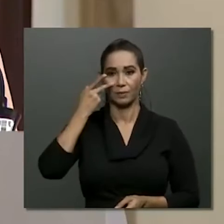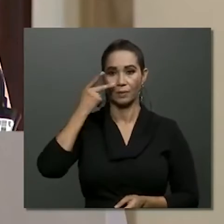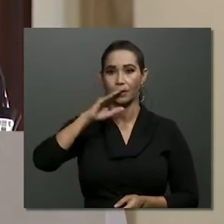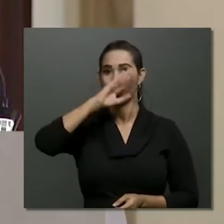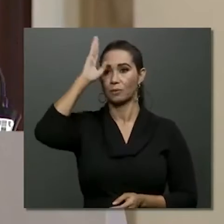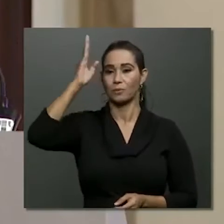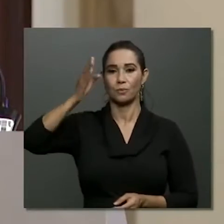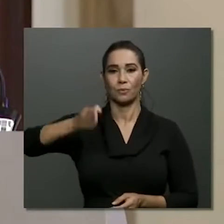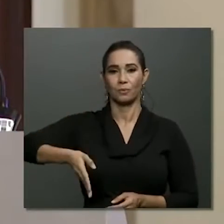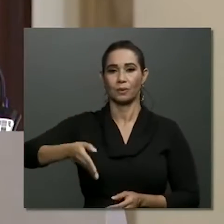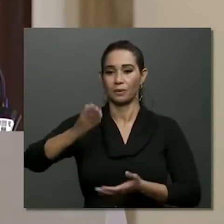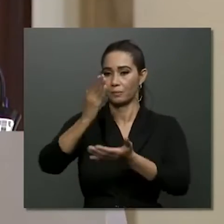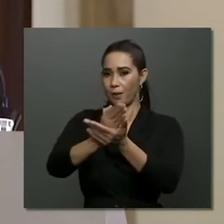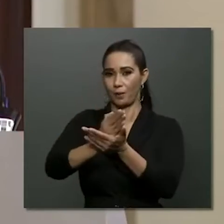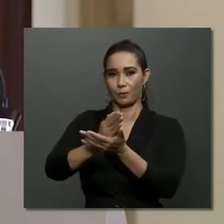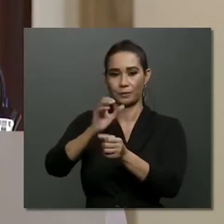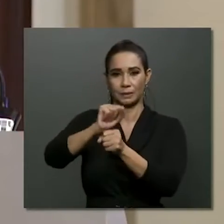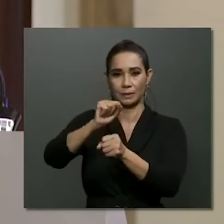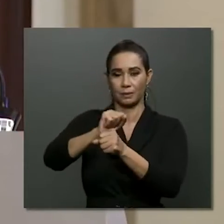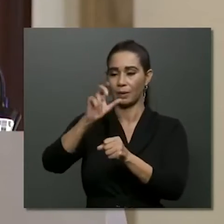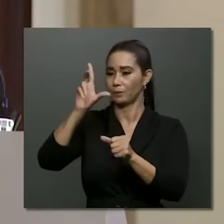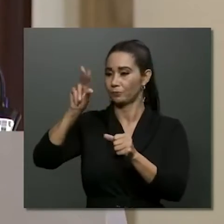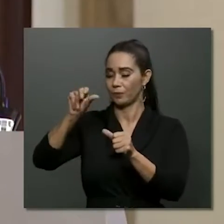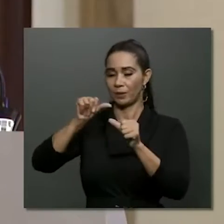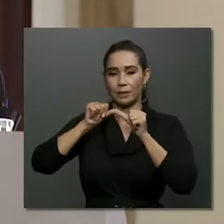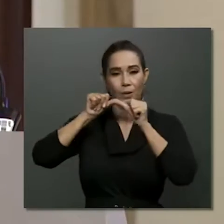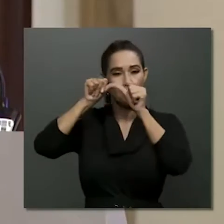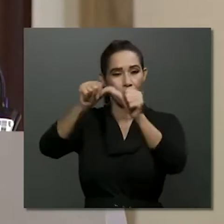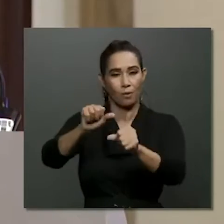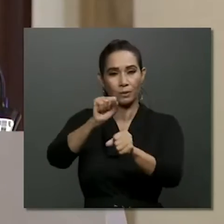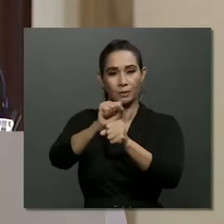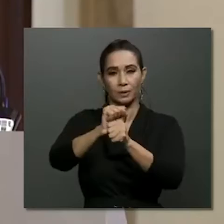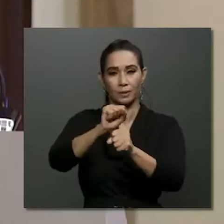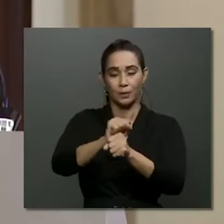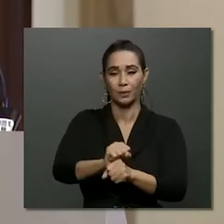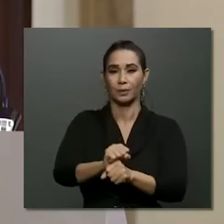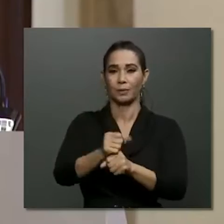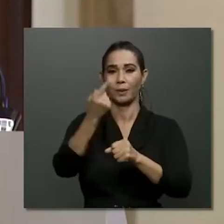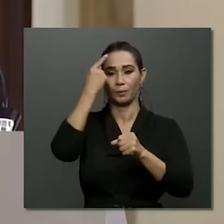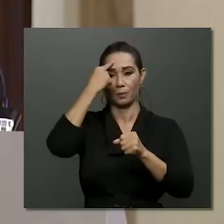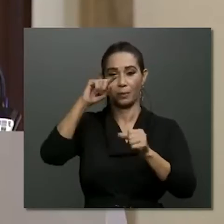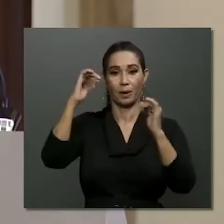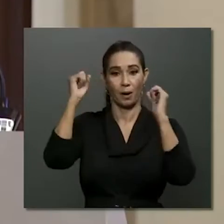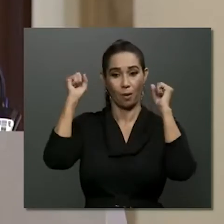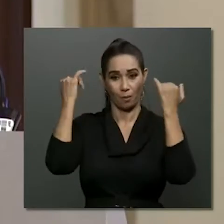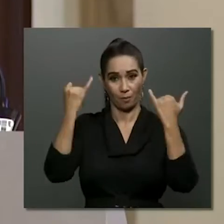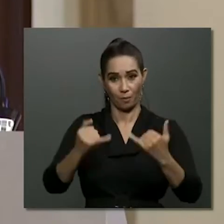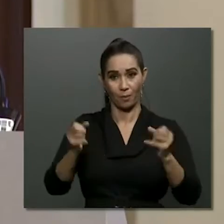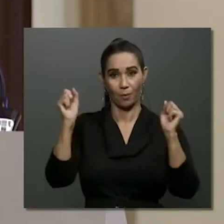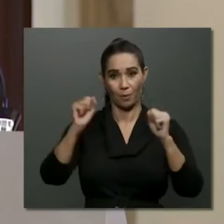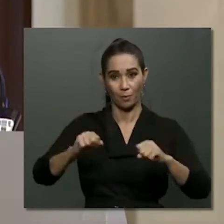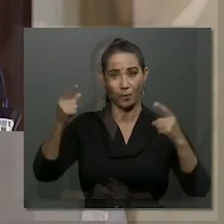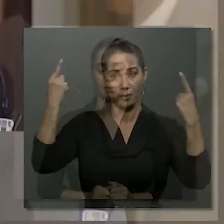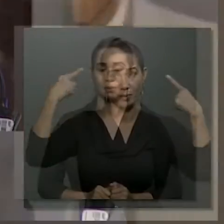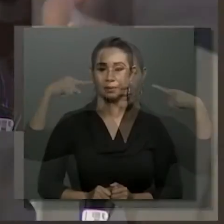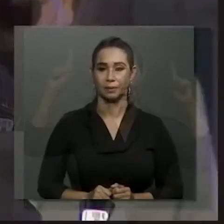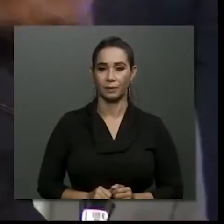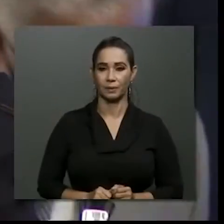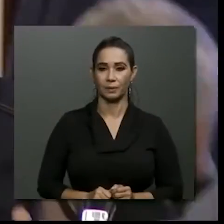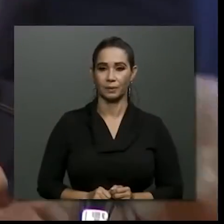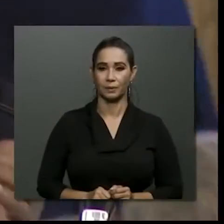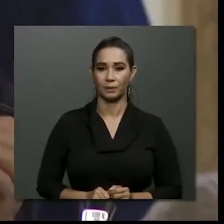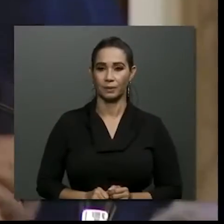se dejó de trabajar en pos de que ocurriese lo que hoy está ocurriendo aquí.